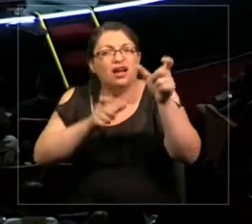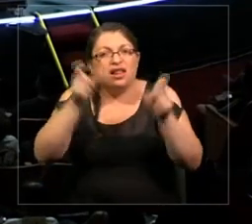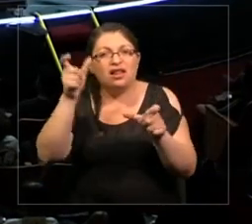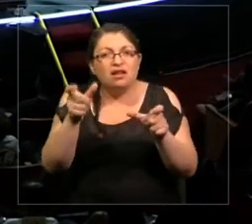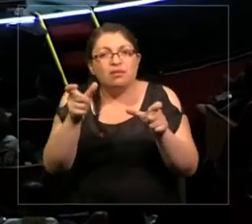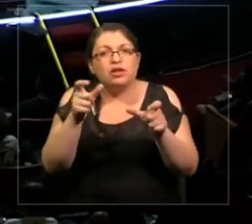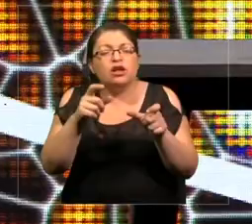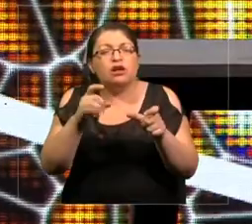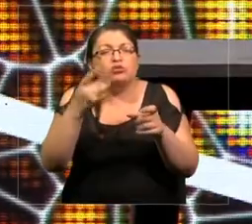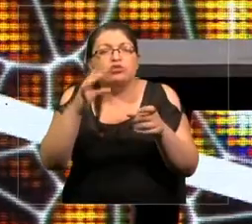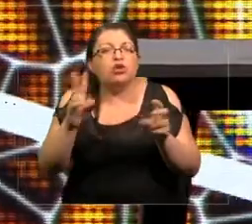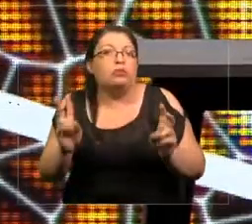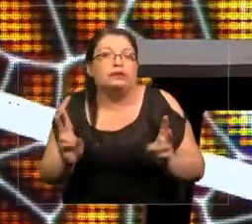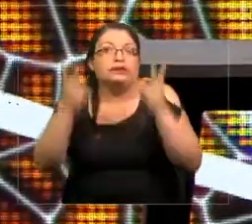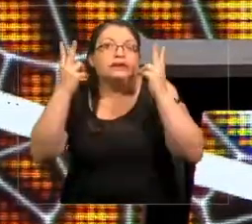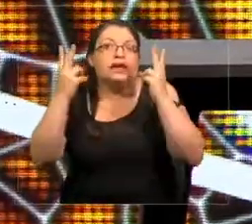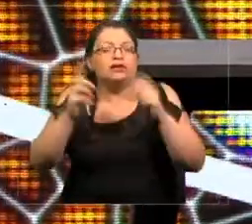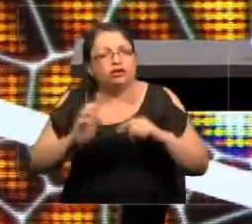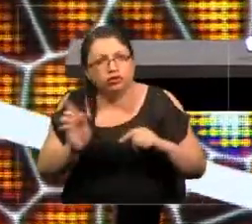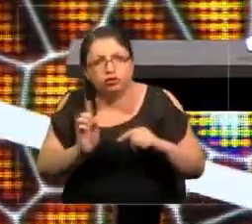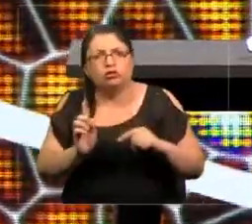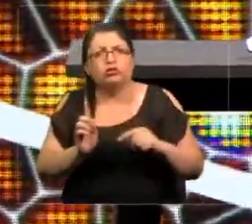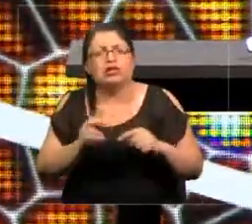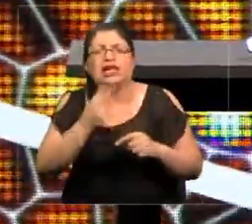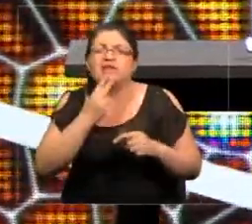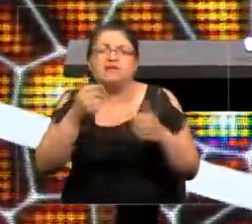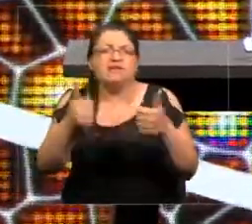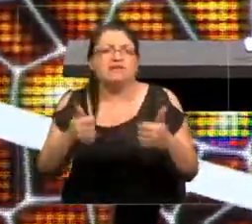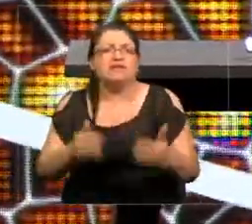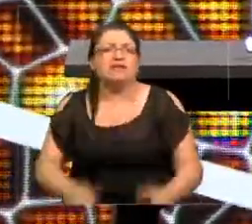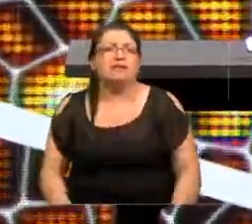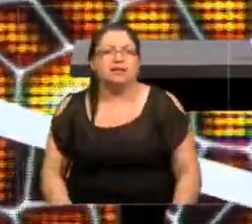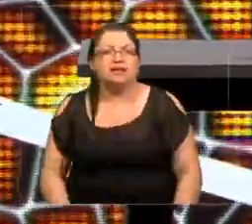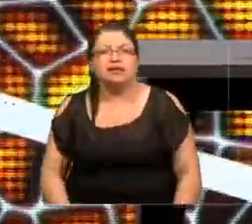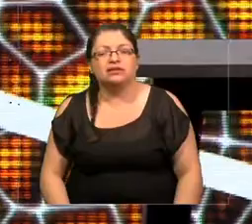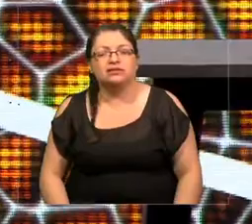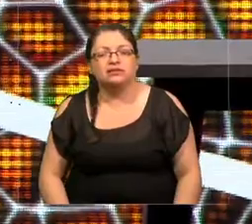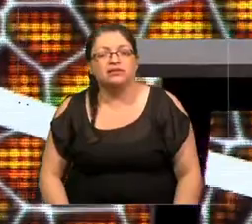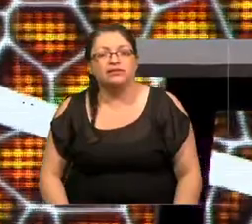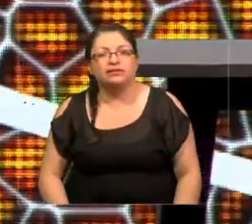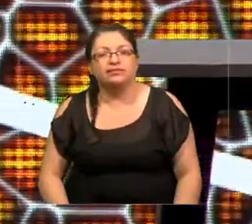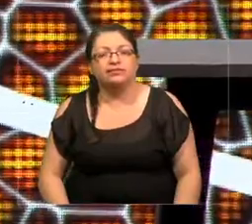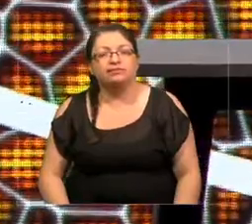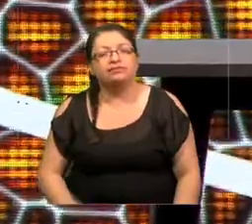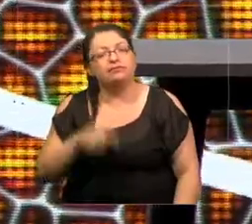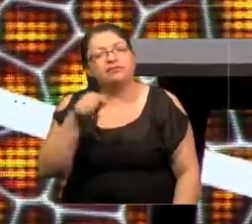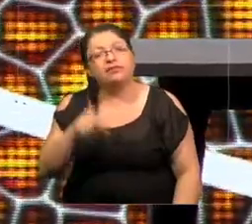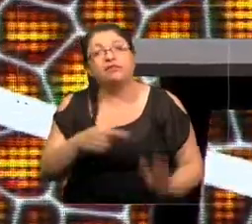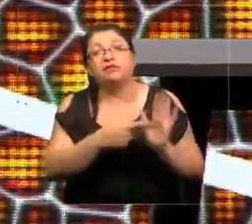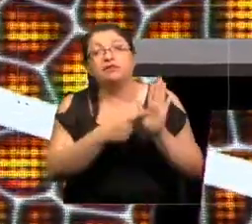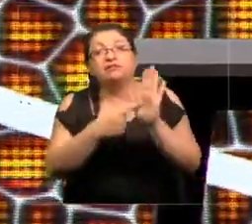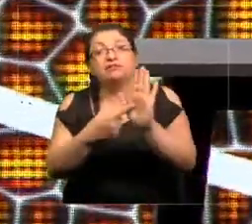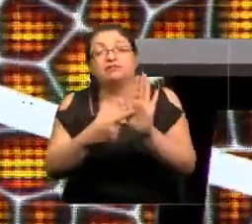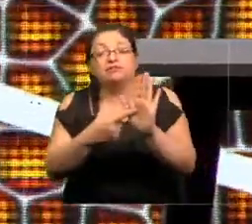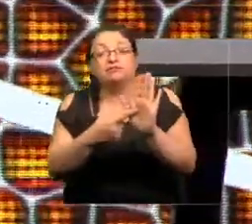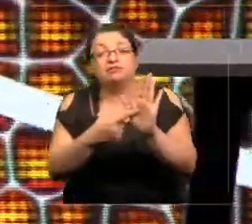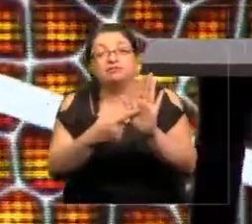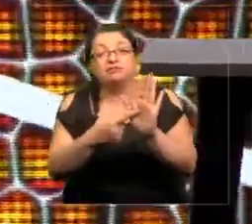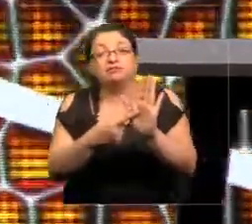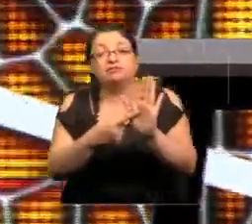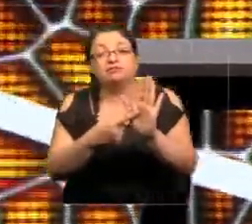sobreviven sino que viven bien esta propuesta de